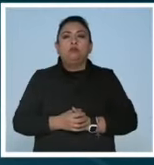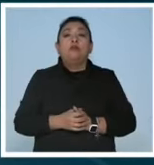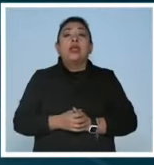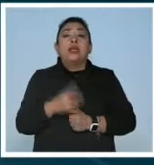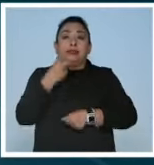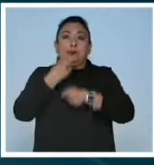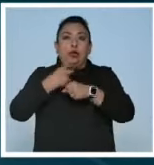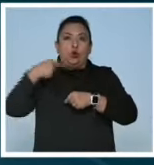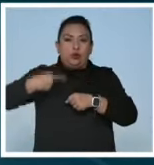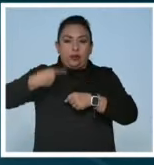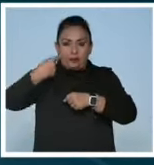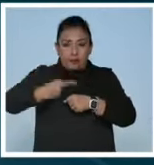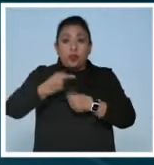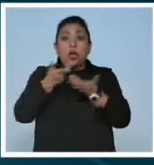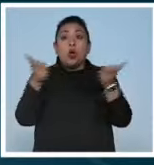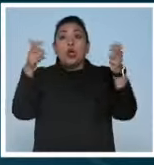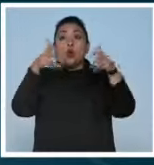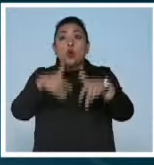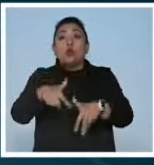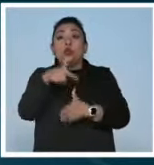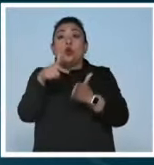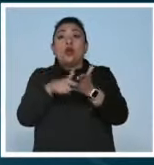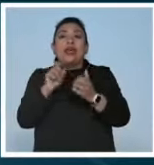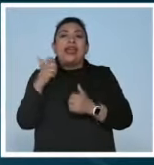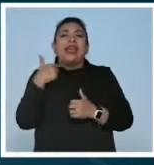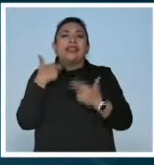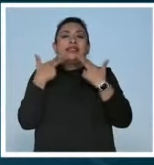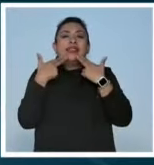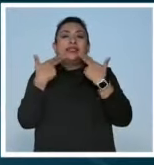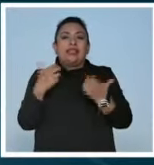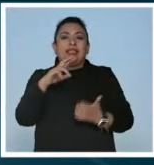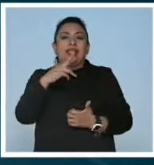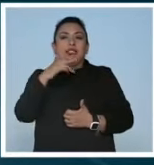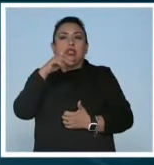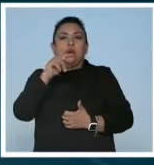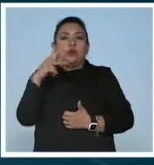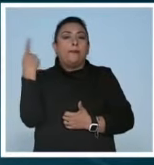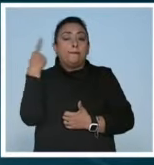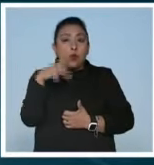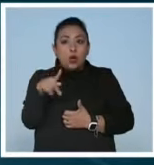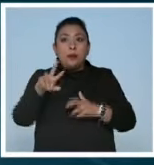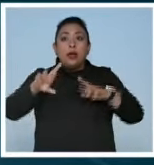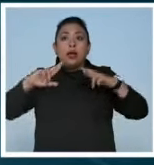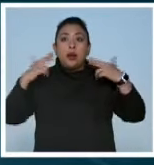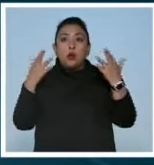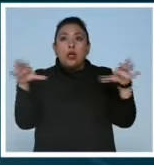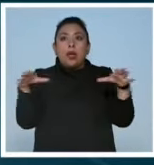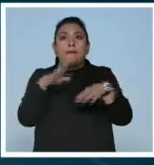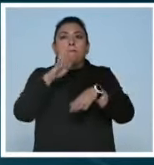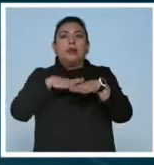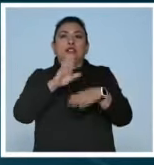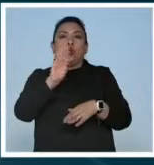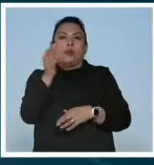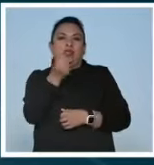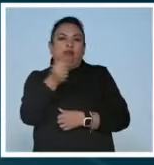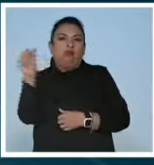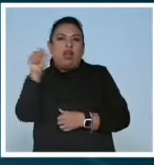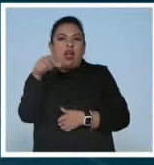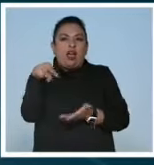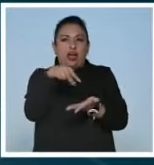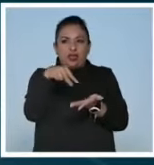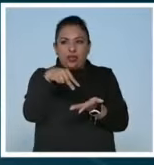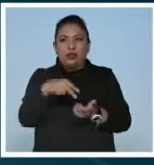su segunda edición, el encuentro tiene lugar en la exhacienda de Chautla, en Puebla, donde están reunidos más de 90 talentos dancísticos.